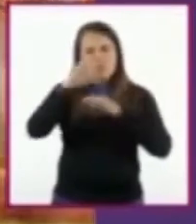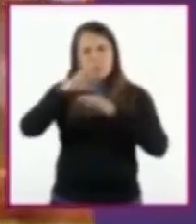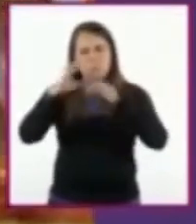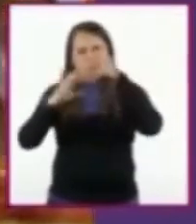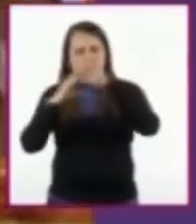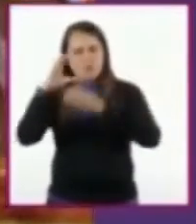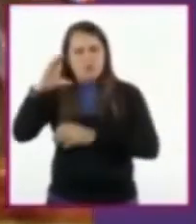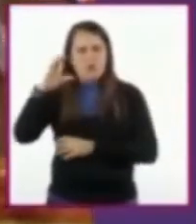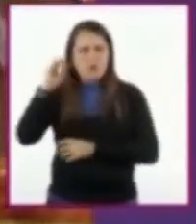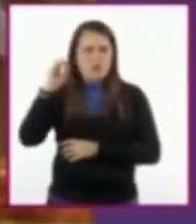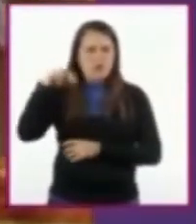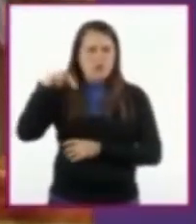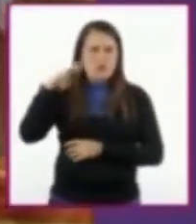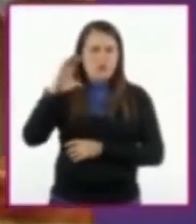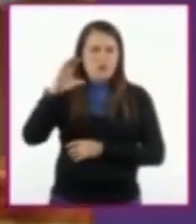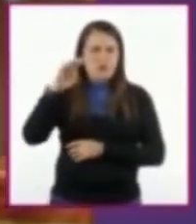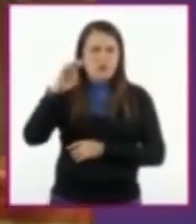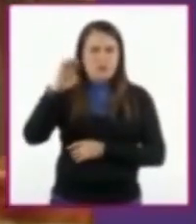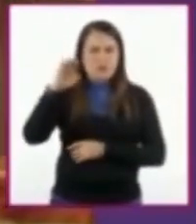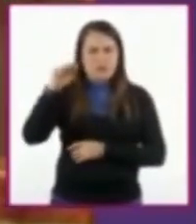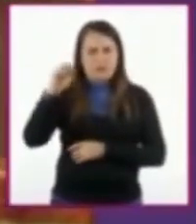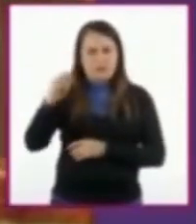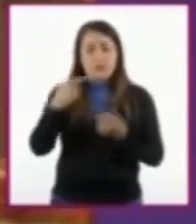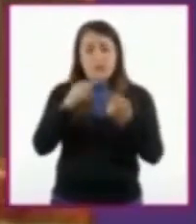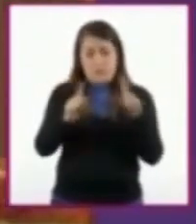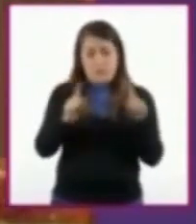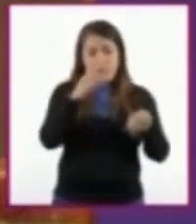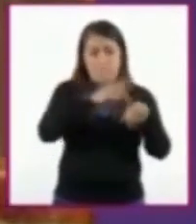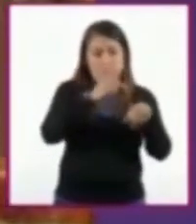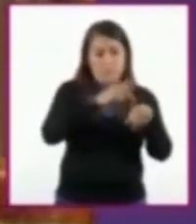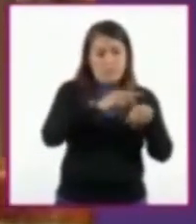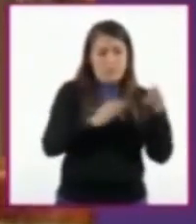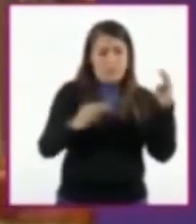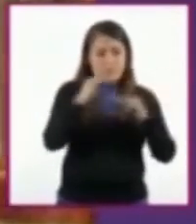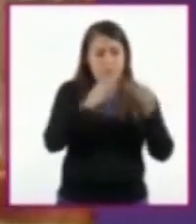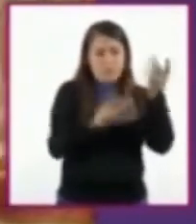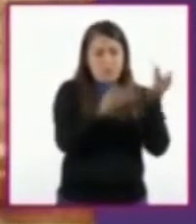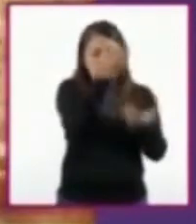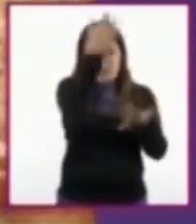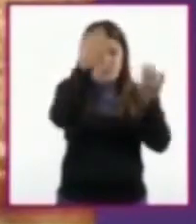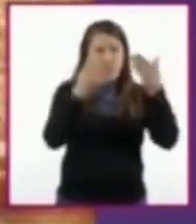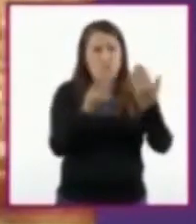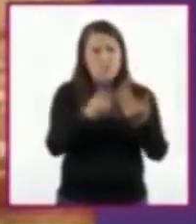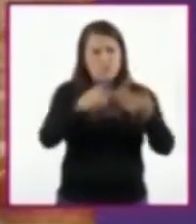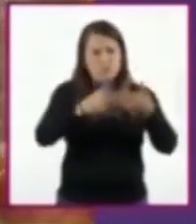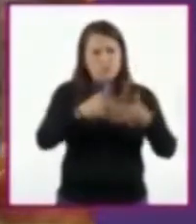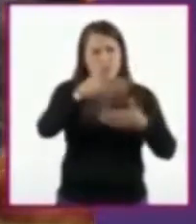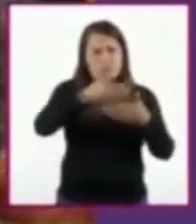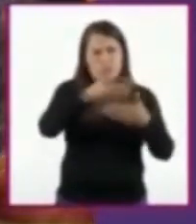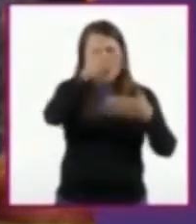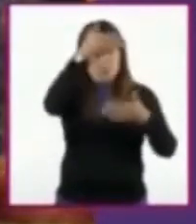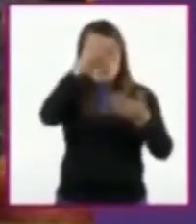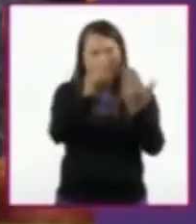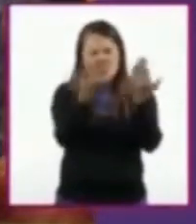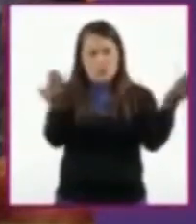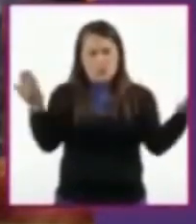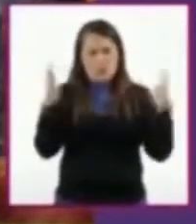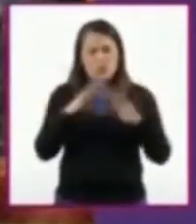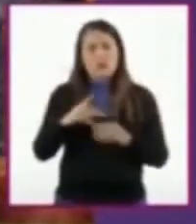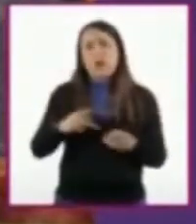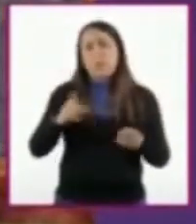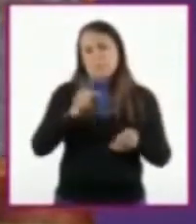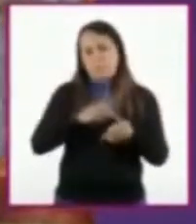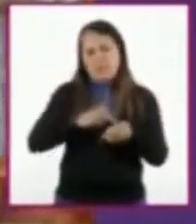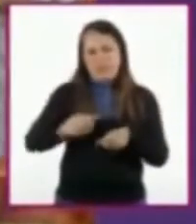concreto. Con la piedra volcánica es posible levantar muros. La piedra de río es útil para construir pisos